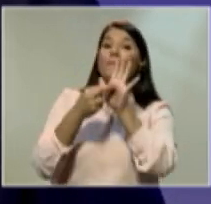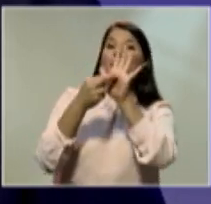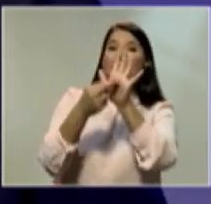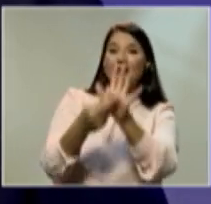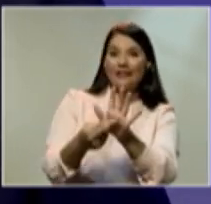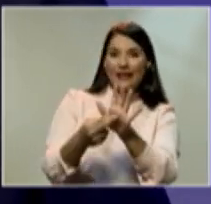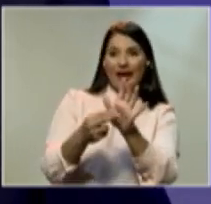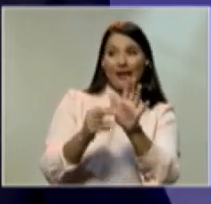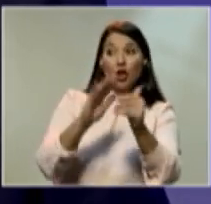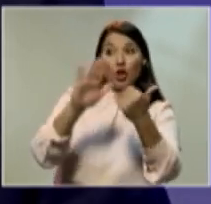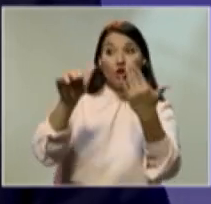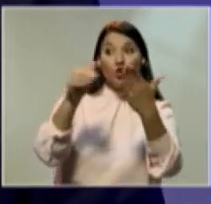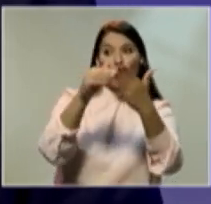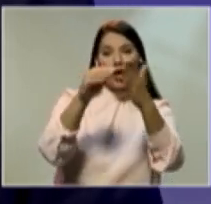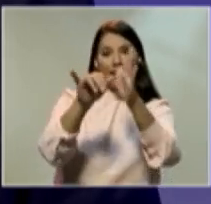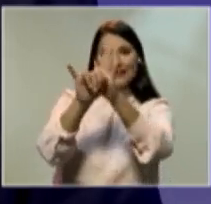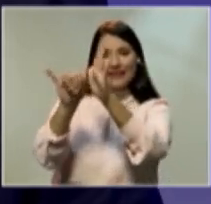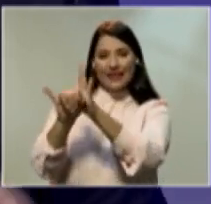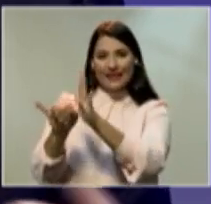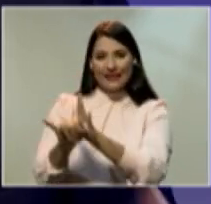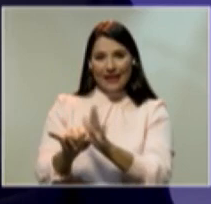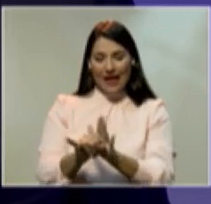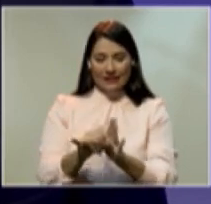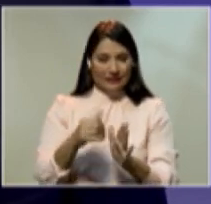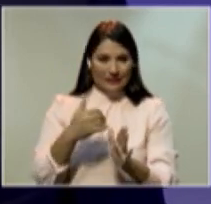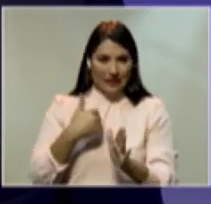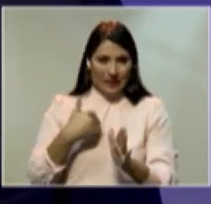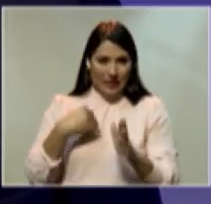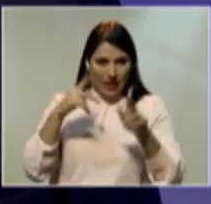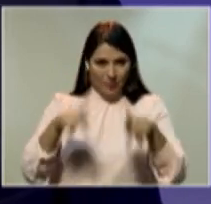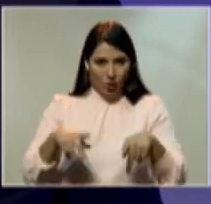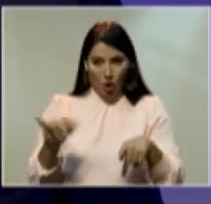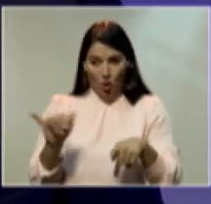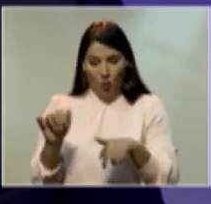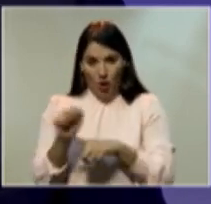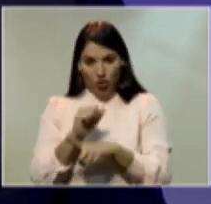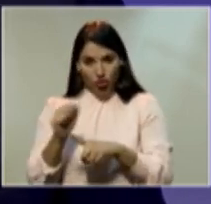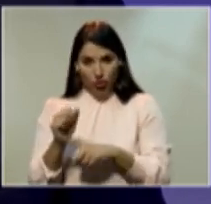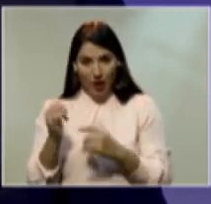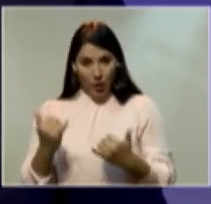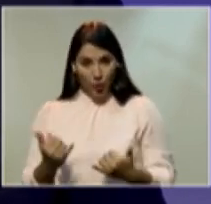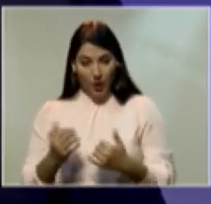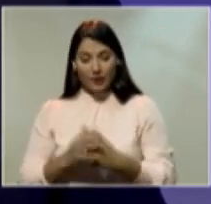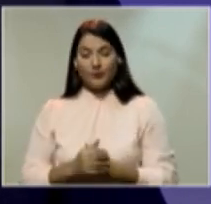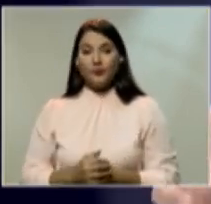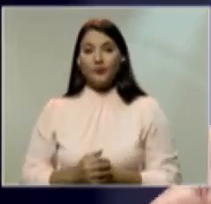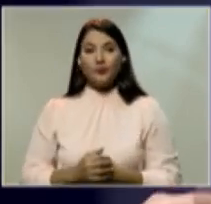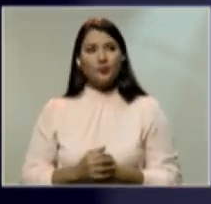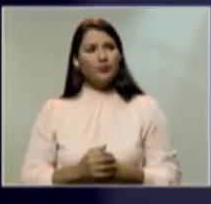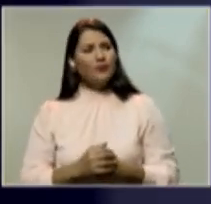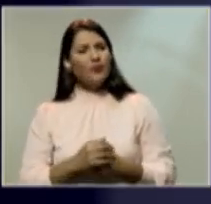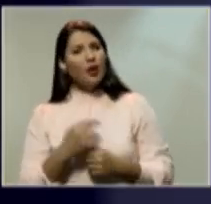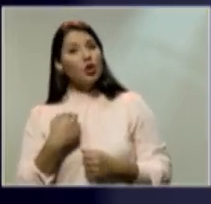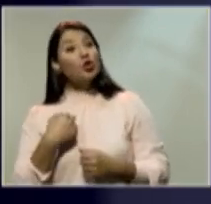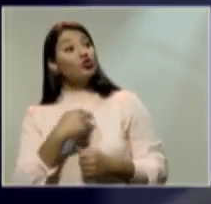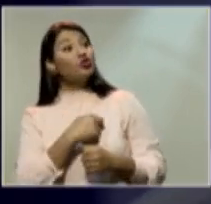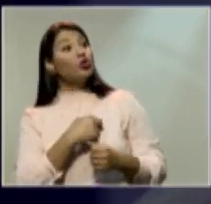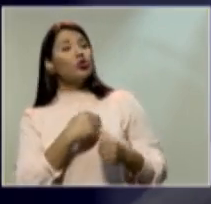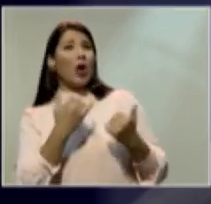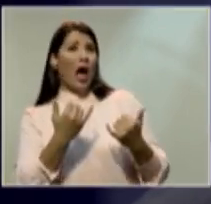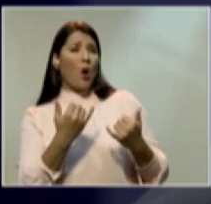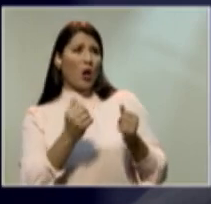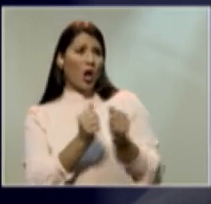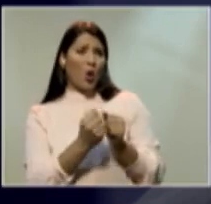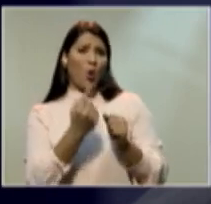de las personas hiperfragmentadas como las que tenemos en las sociedades actuales. Estamos con un sistema